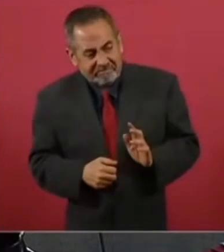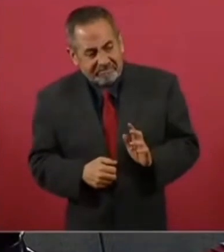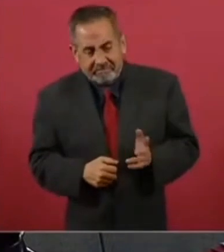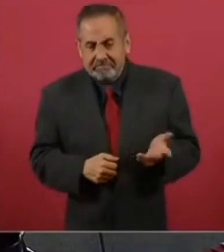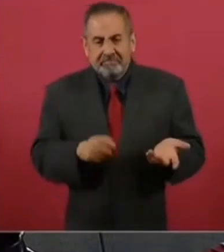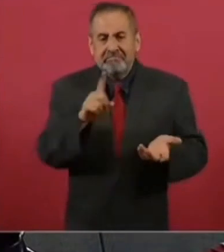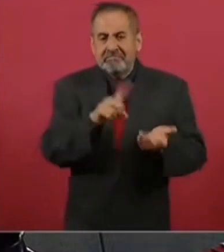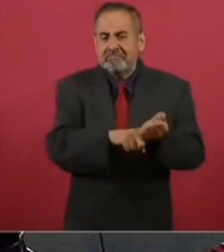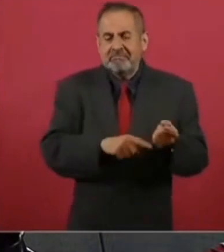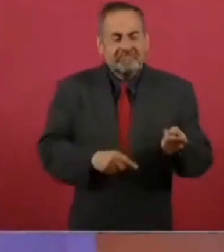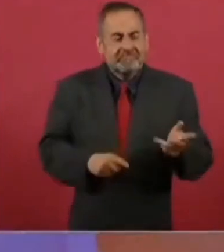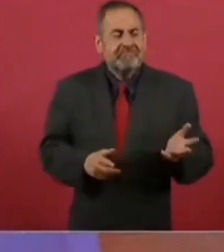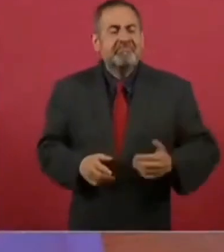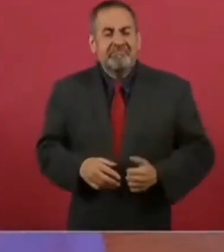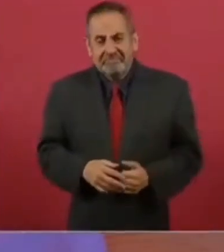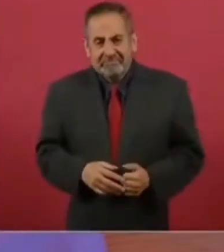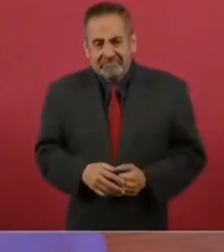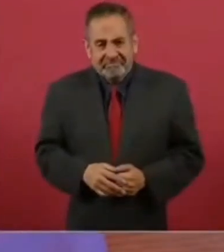pero